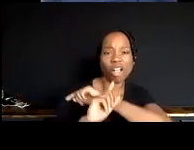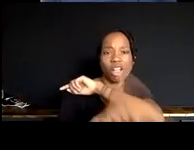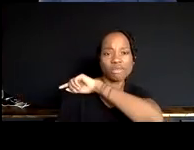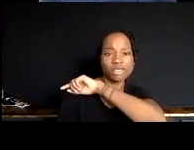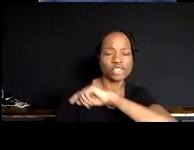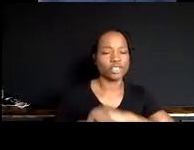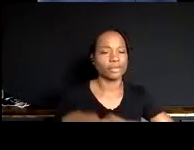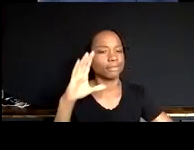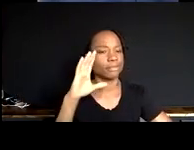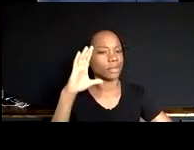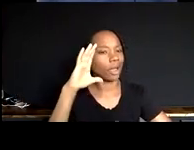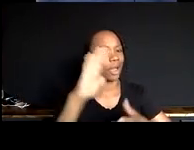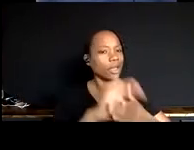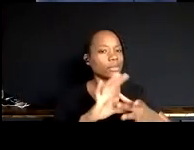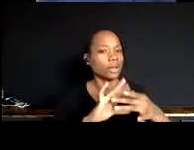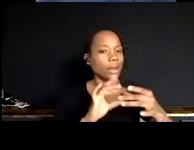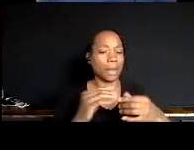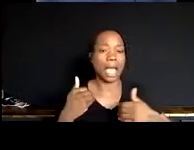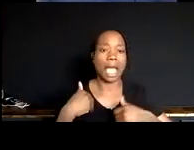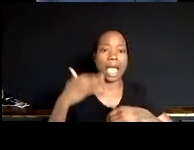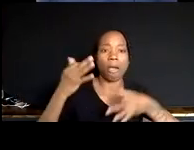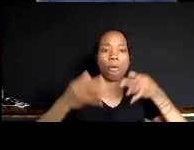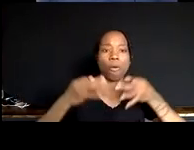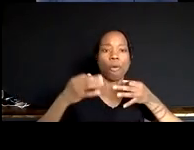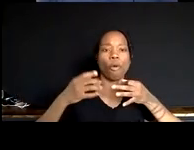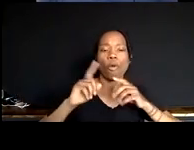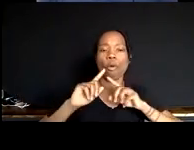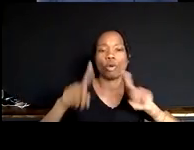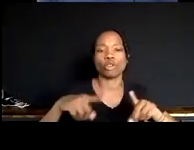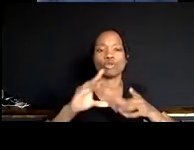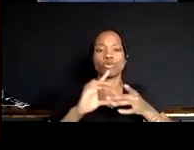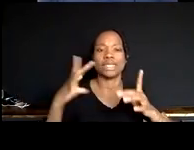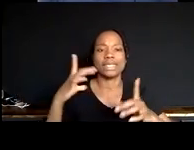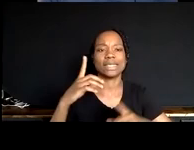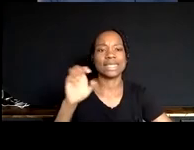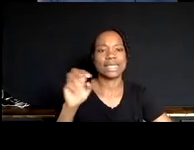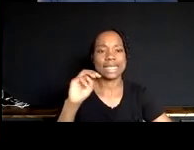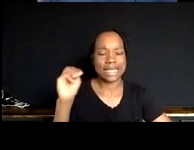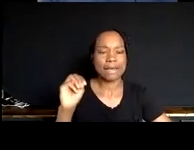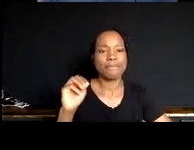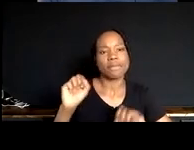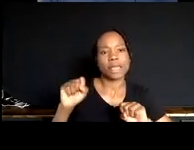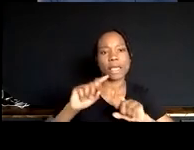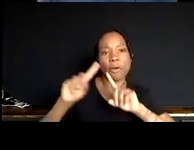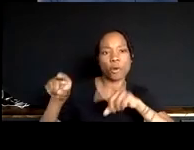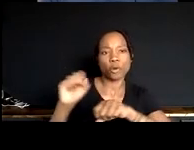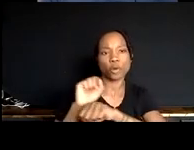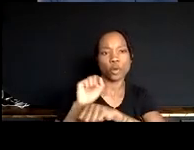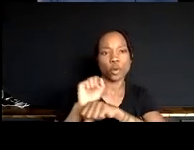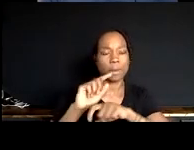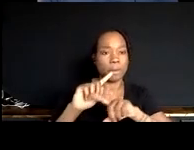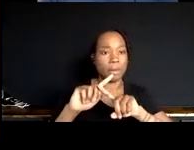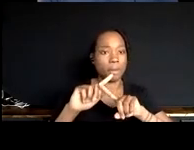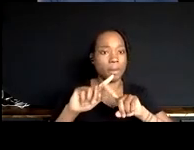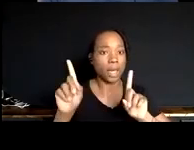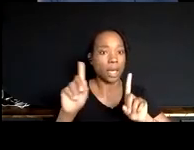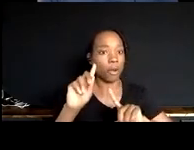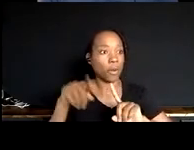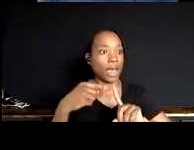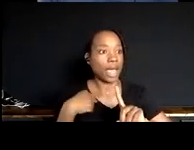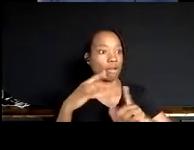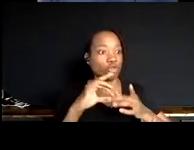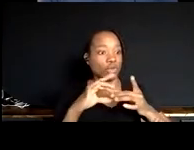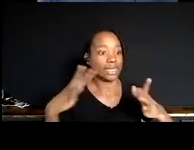la basura. Tuve una orden en la corte para ser soltado del monitoreo electrónico, volver a trabajar, pero una vez fui soltado